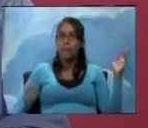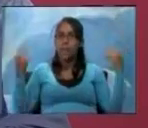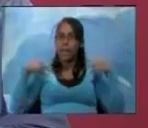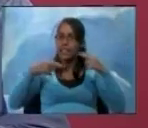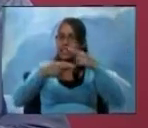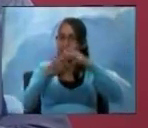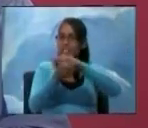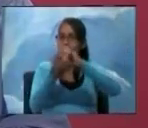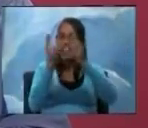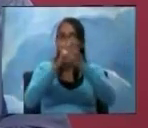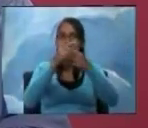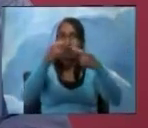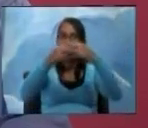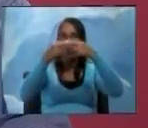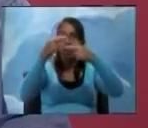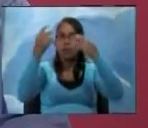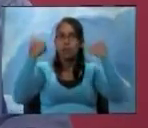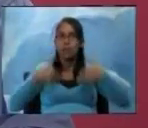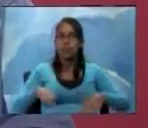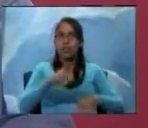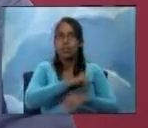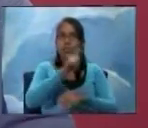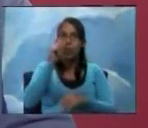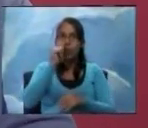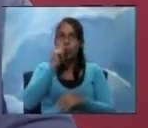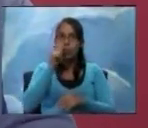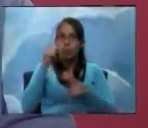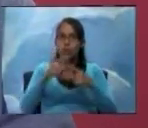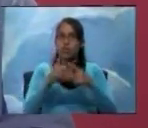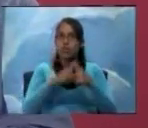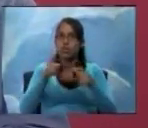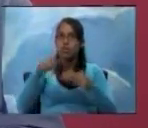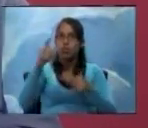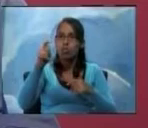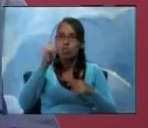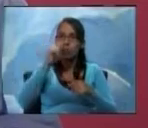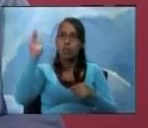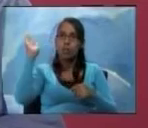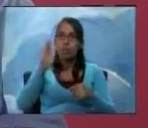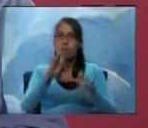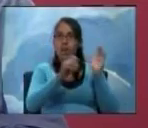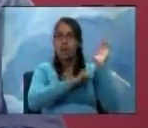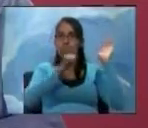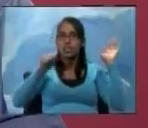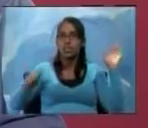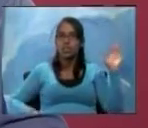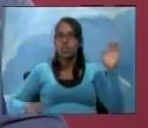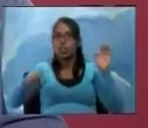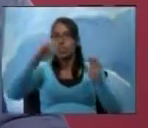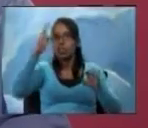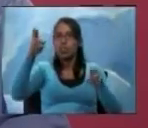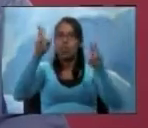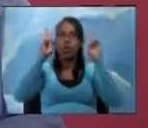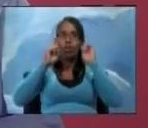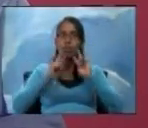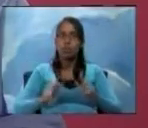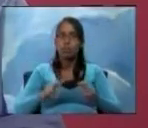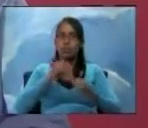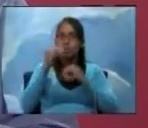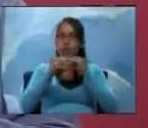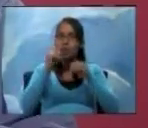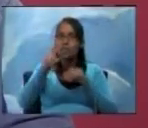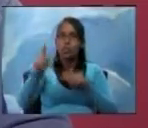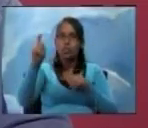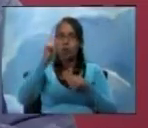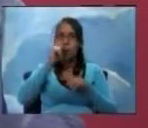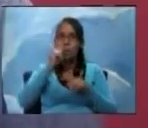las vestiduras del hombre caído. Entonces, cuando el hombre viene al Señor, Dios lo limpia, le hace un